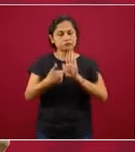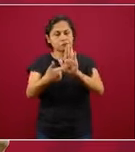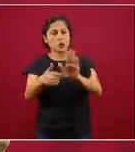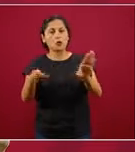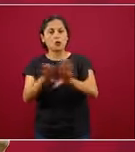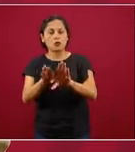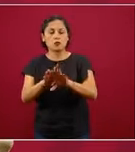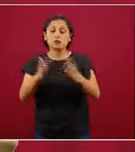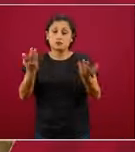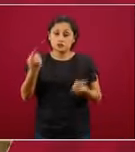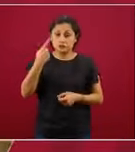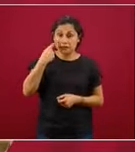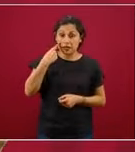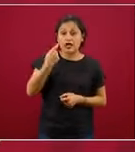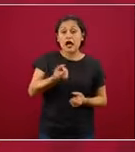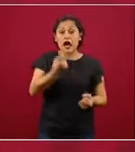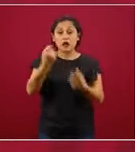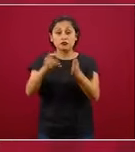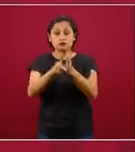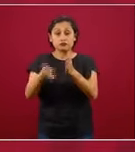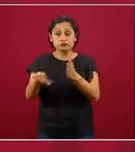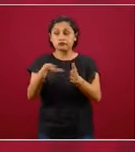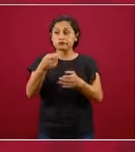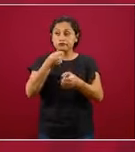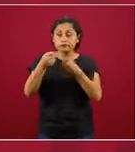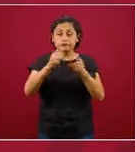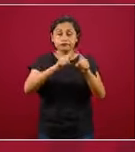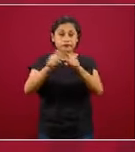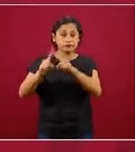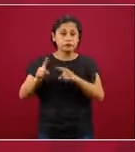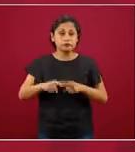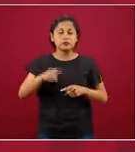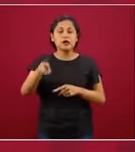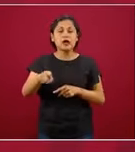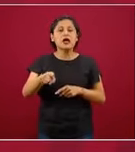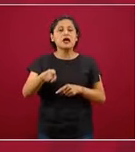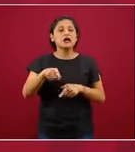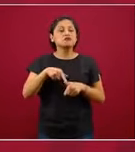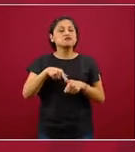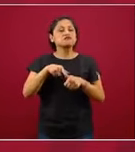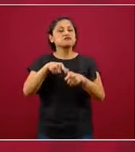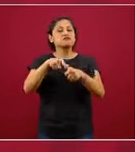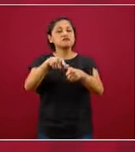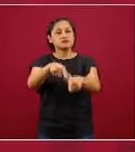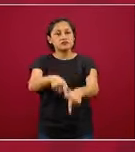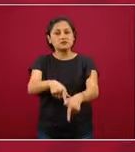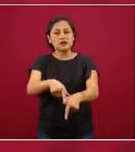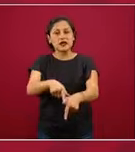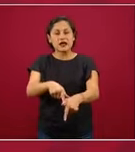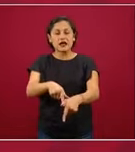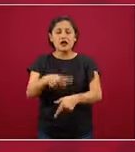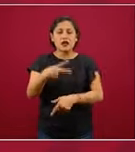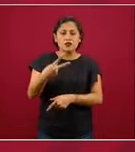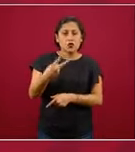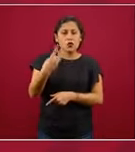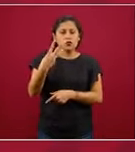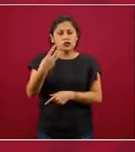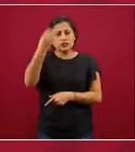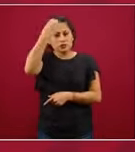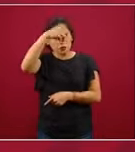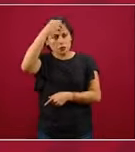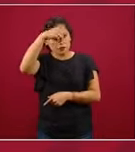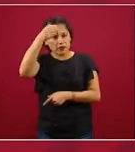todos, ha sido persistente un mensaje, un discurso centrado en 2 o 3 ideas básicas,